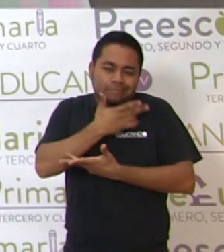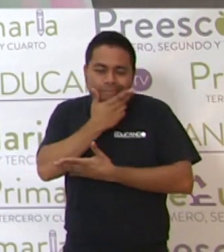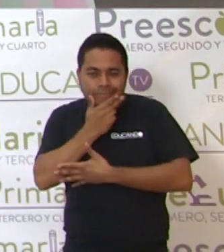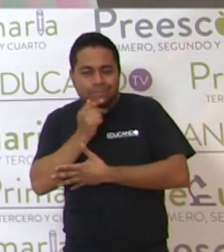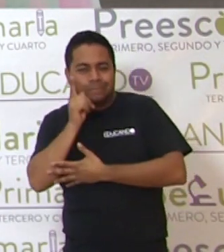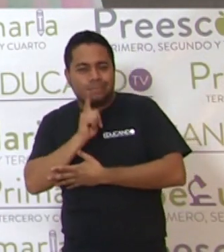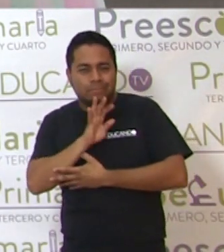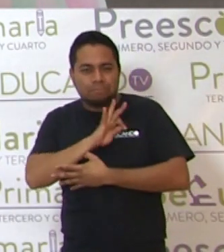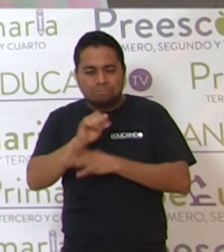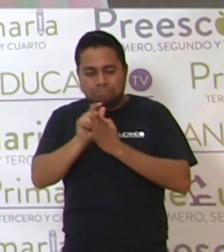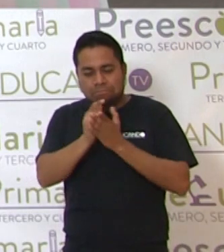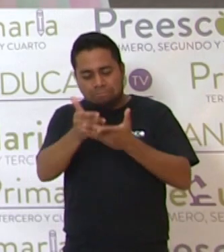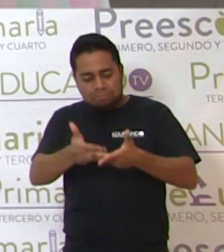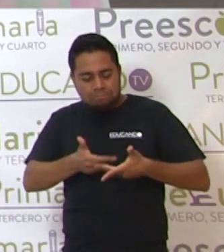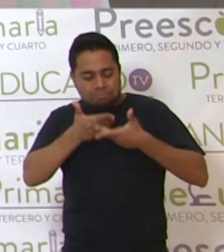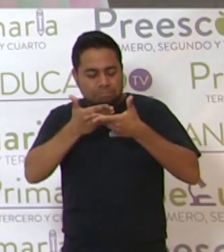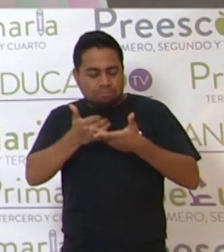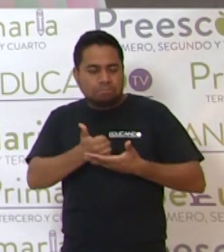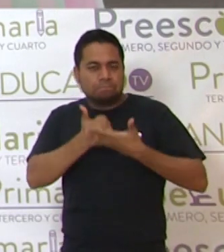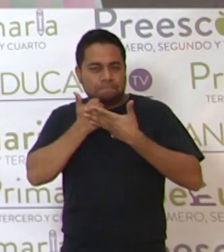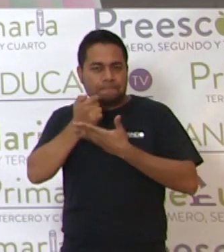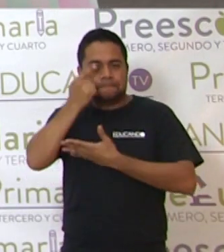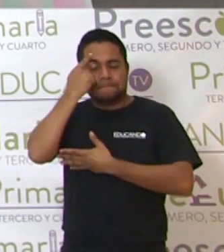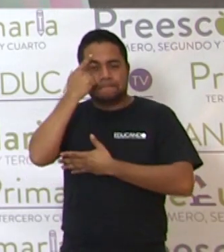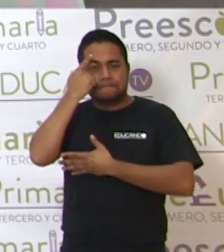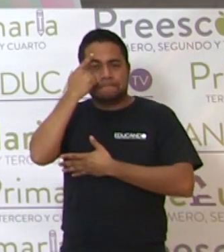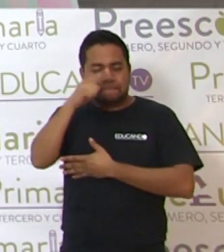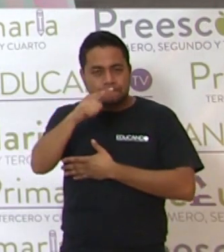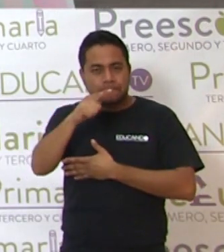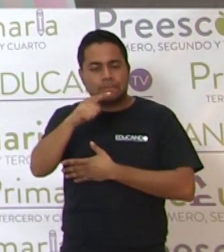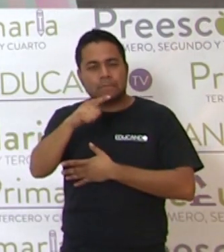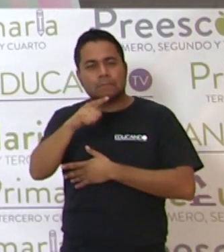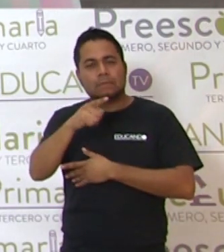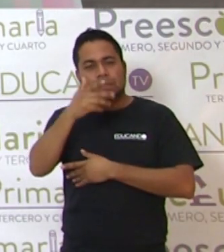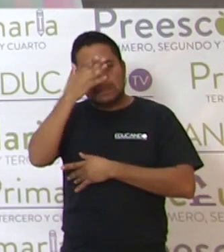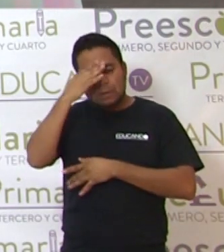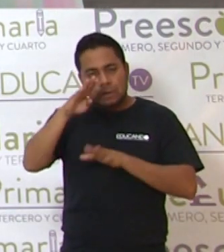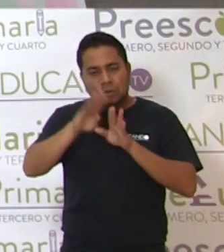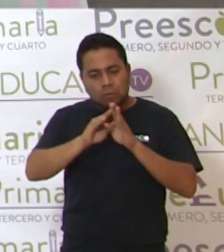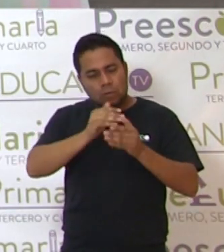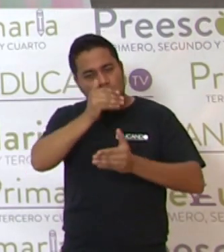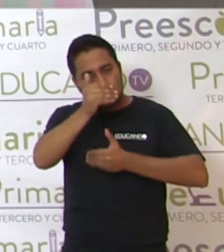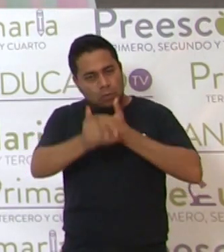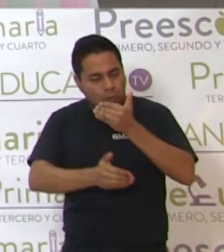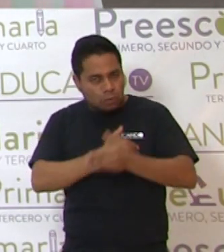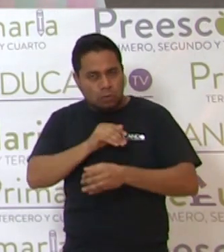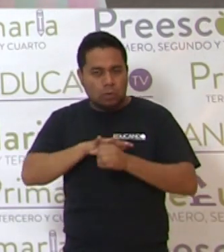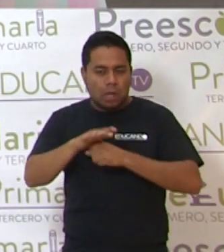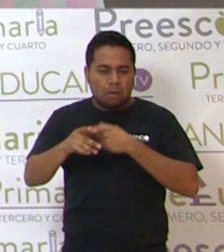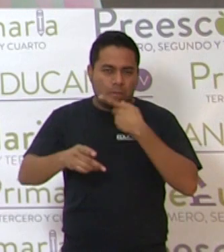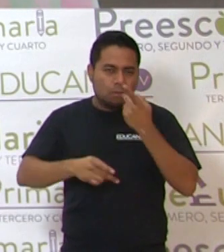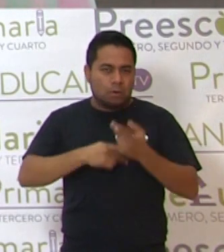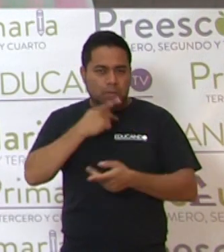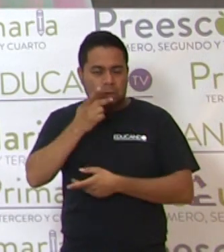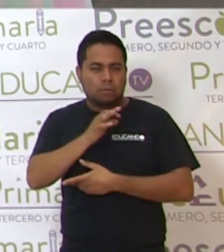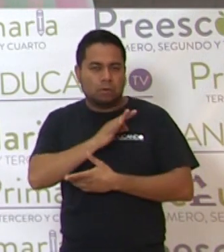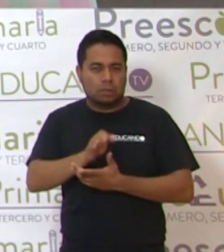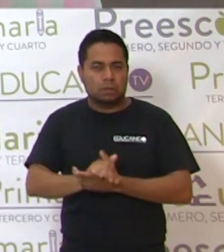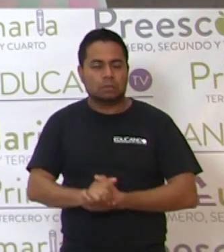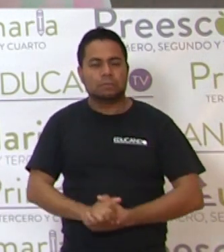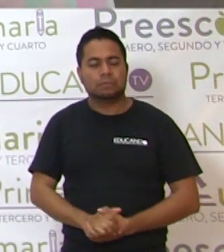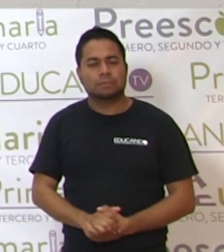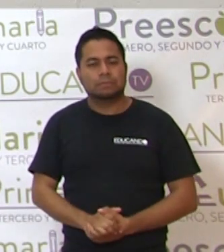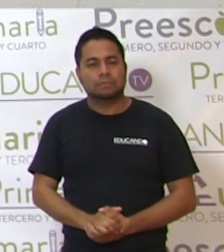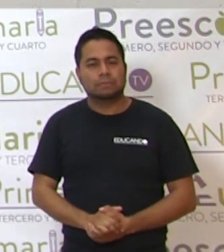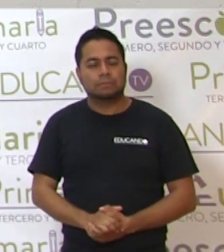tomar este libro como referencia para que te puedas dar una idea de cómo desarrollar o hacer un poema.